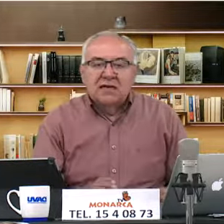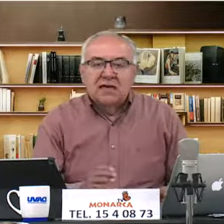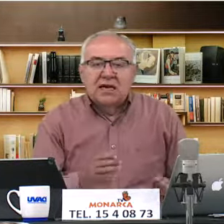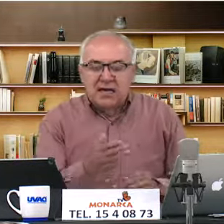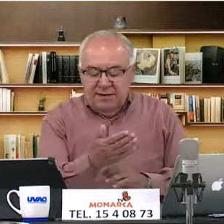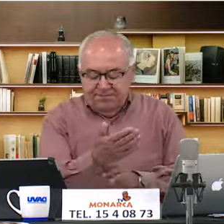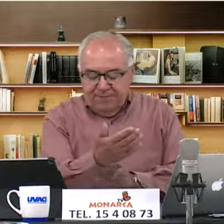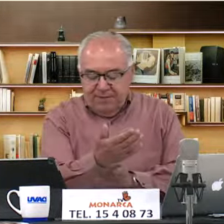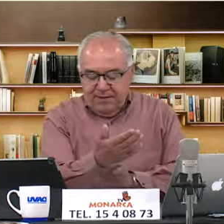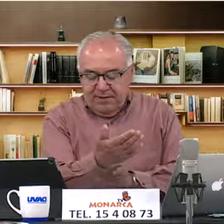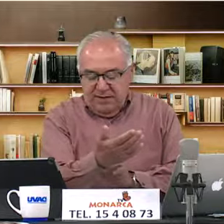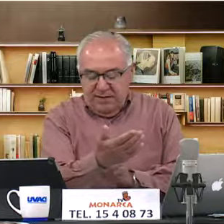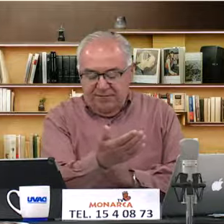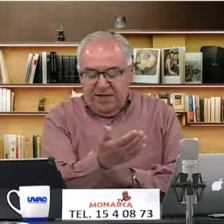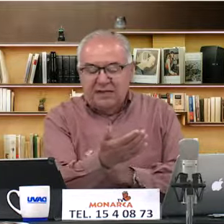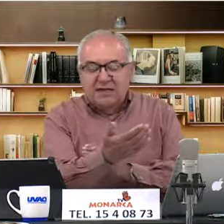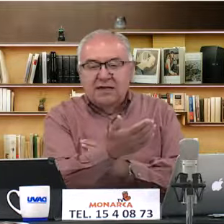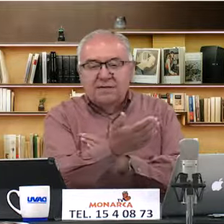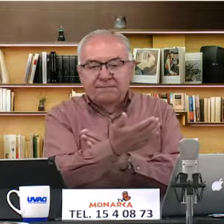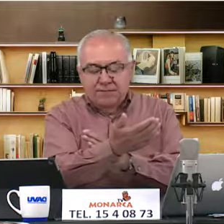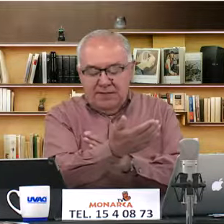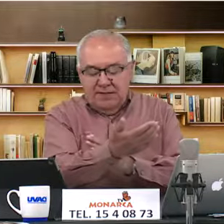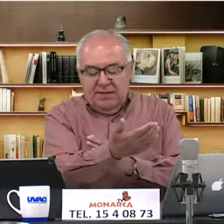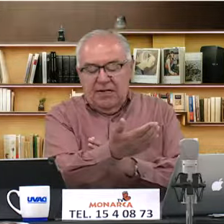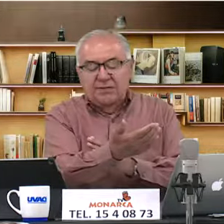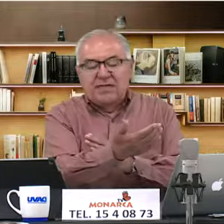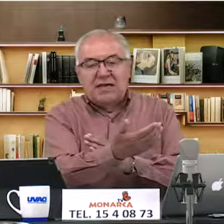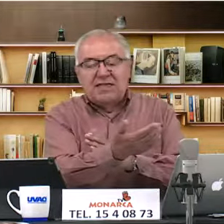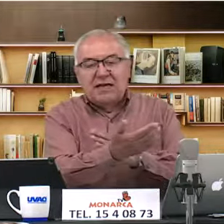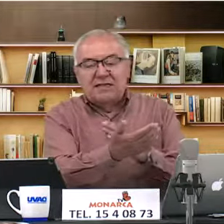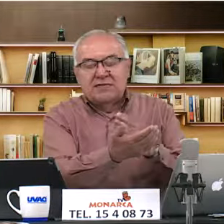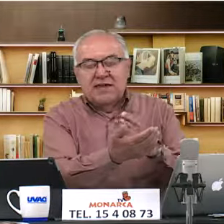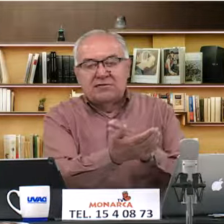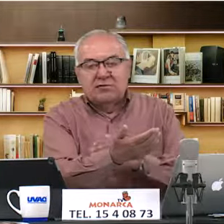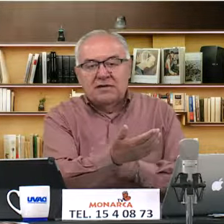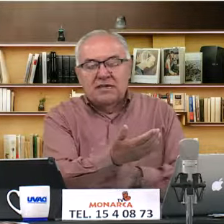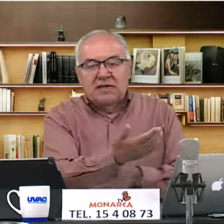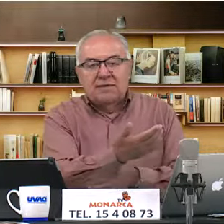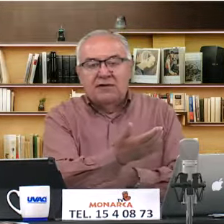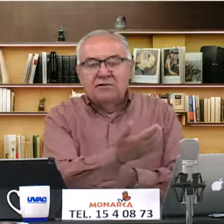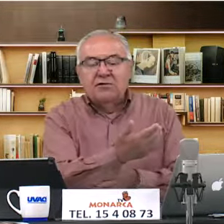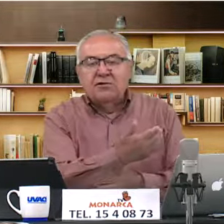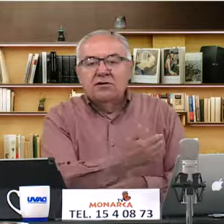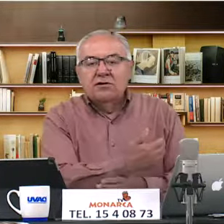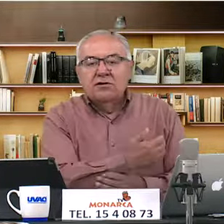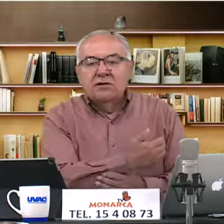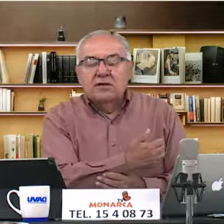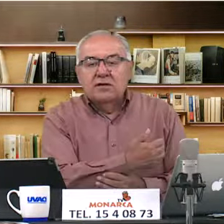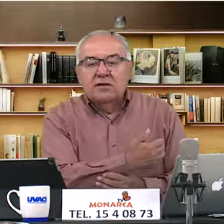que tenga, que le falte de la mitad del antebrazo hacia la mano,